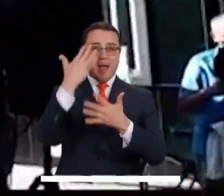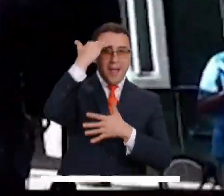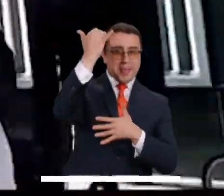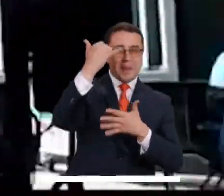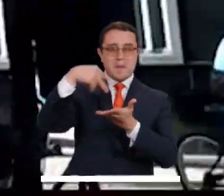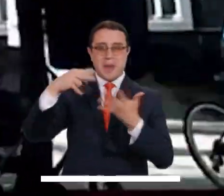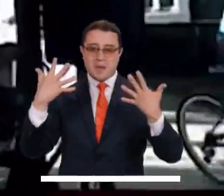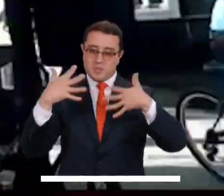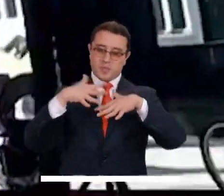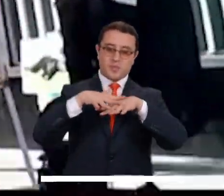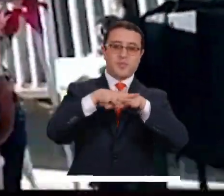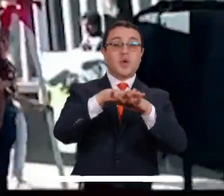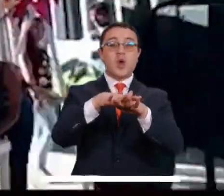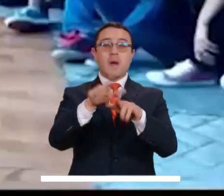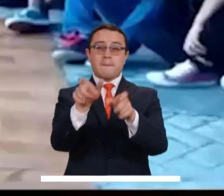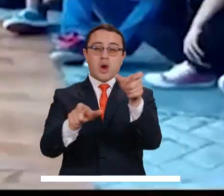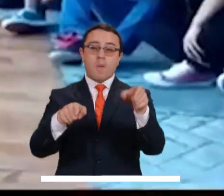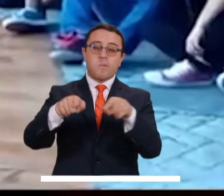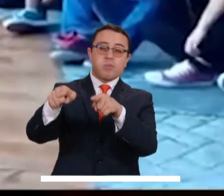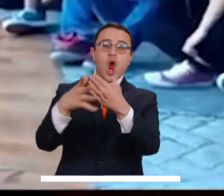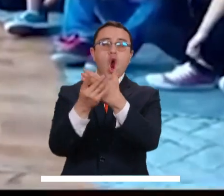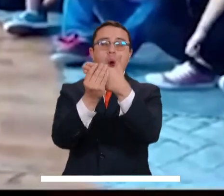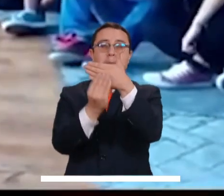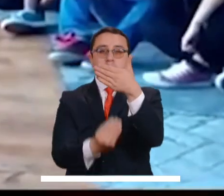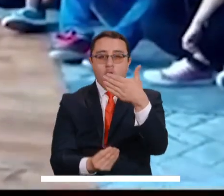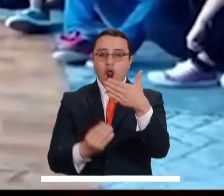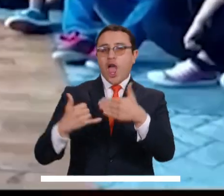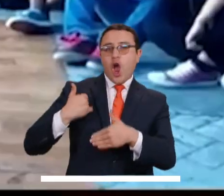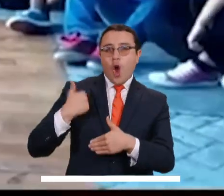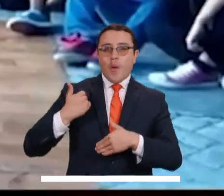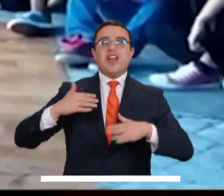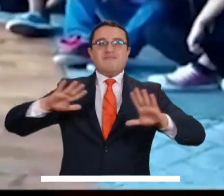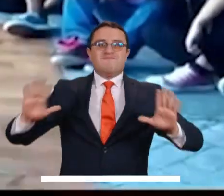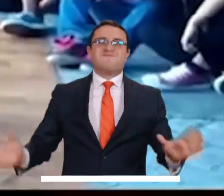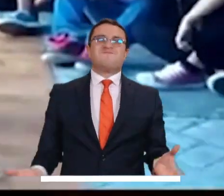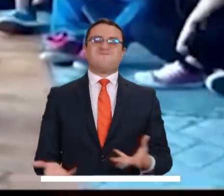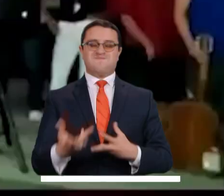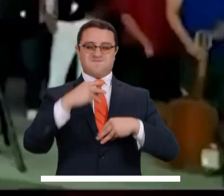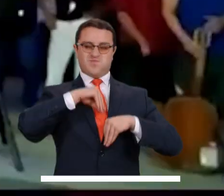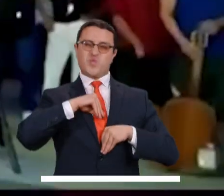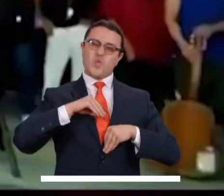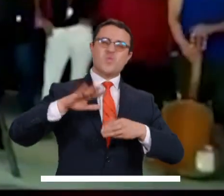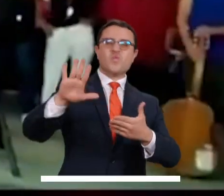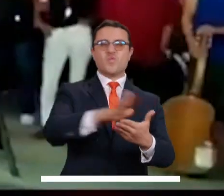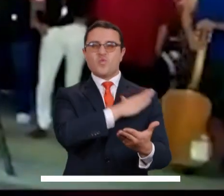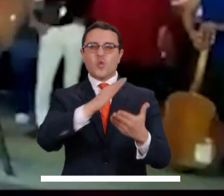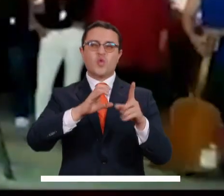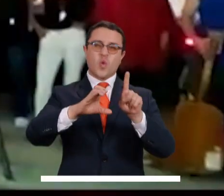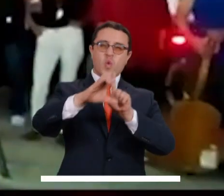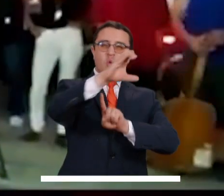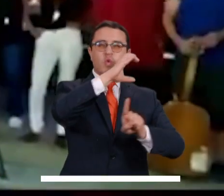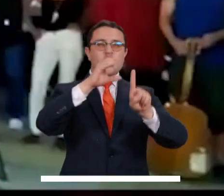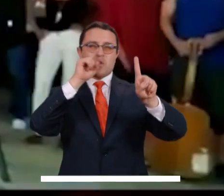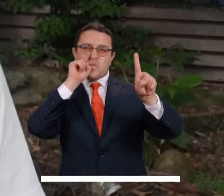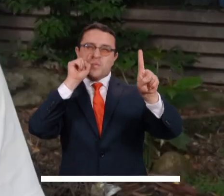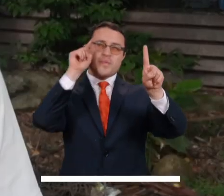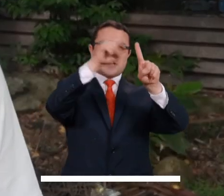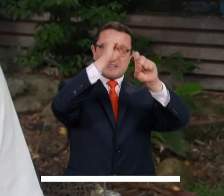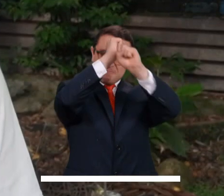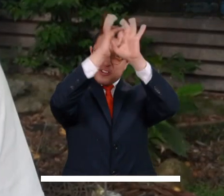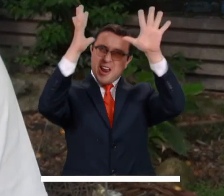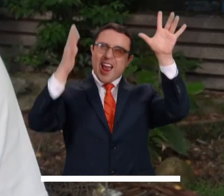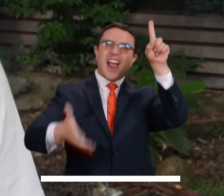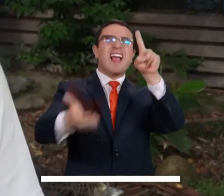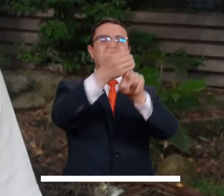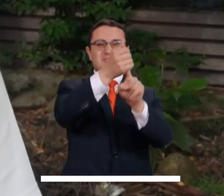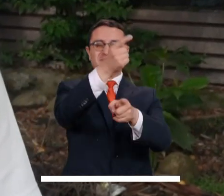juventud residente en los barrios de bajos recursos vivan una adolescencia llena de música, cultura, metas y sueños por cumplir. Si